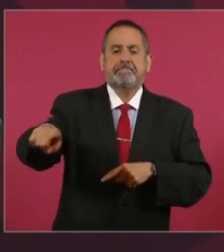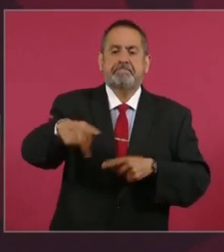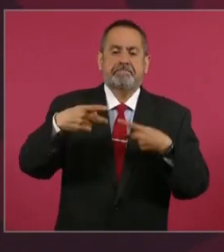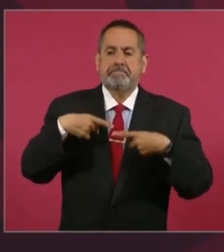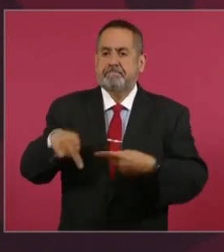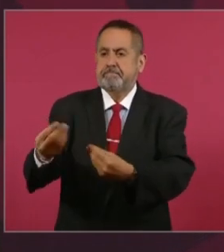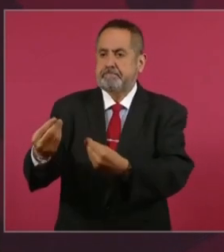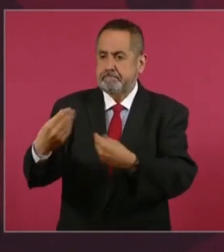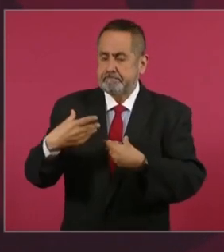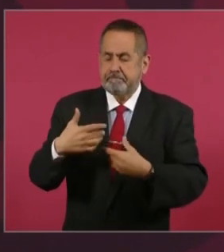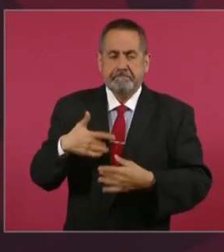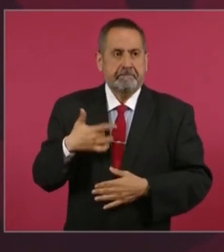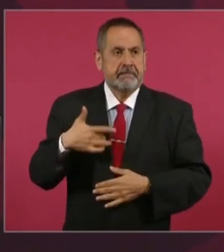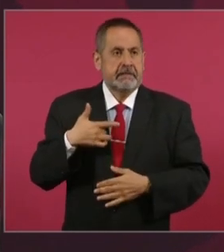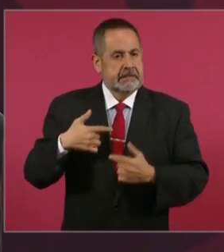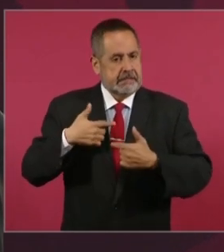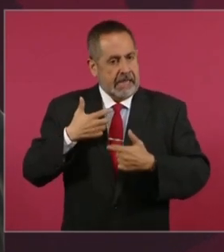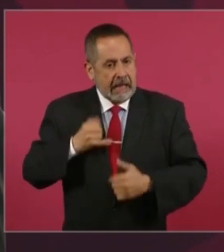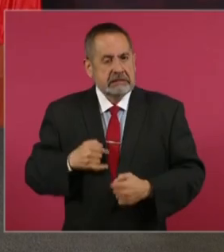por la gente.